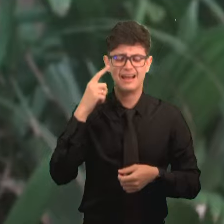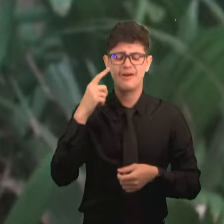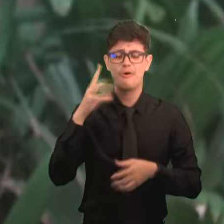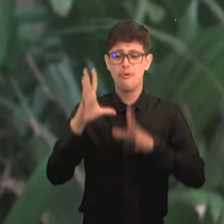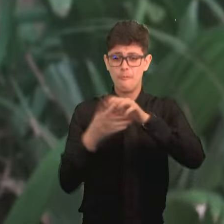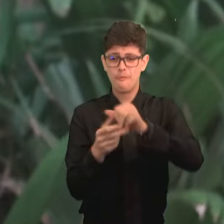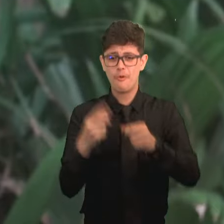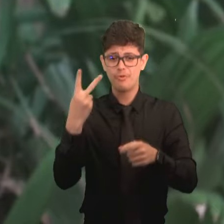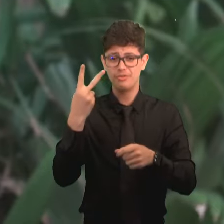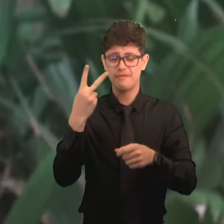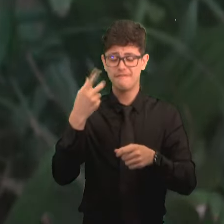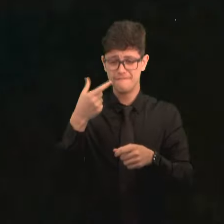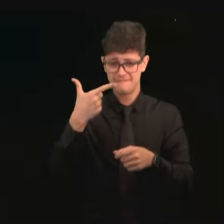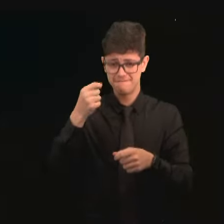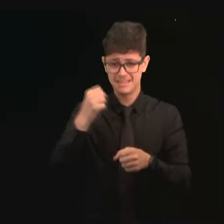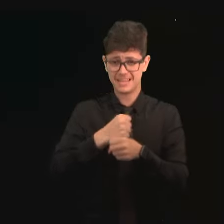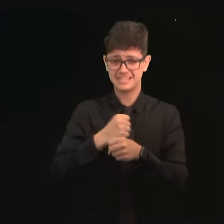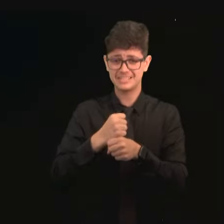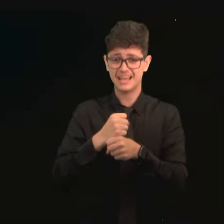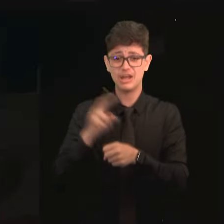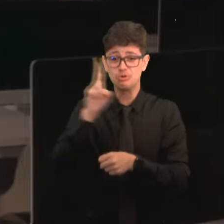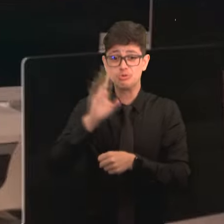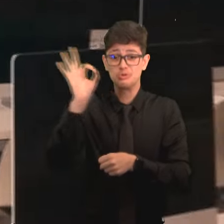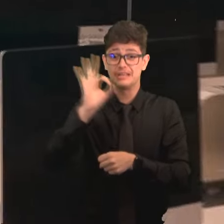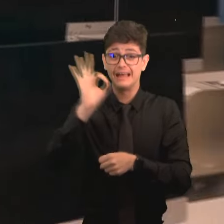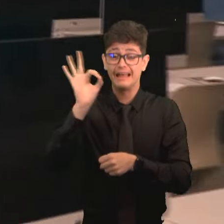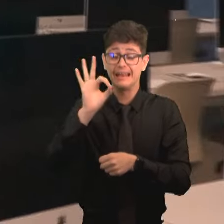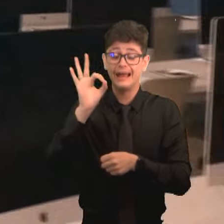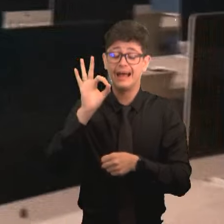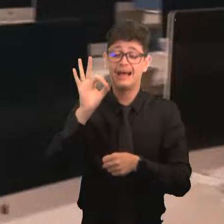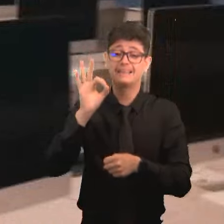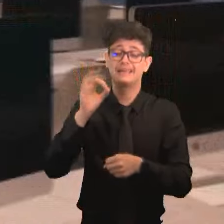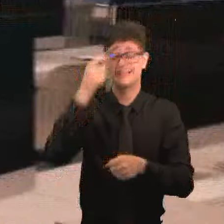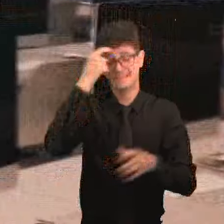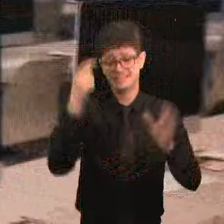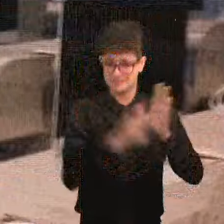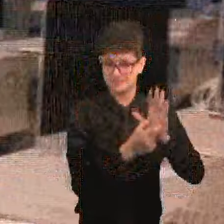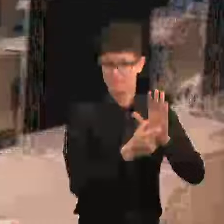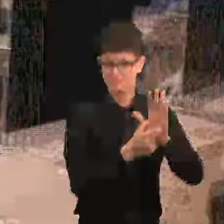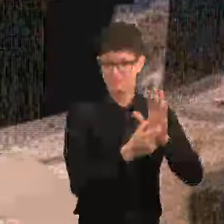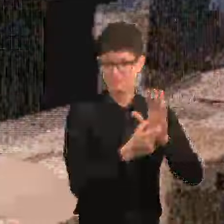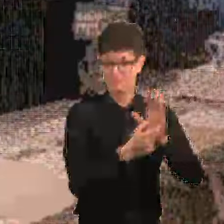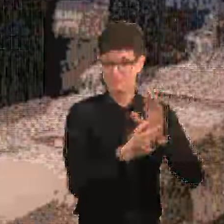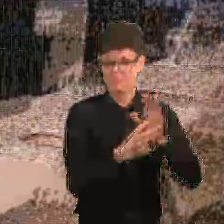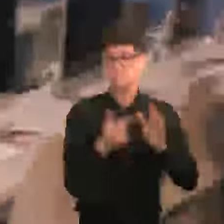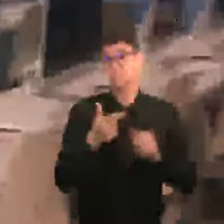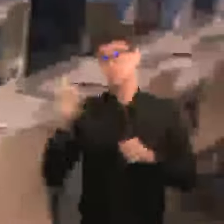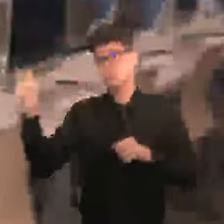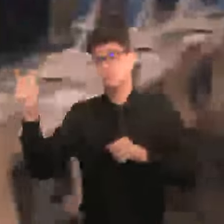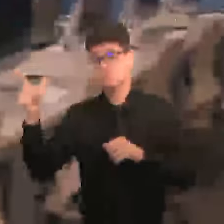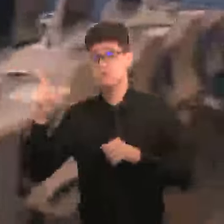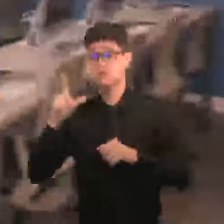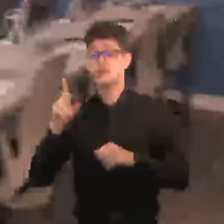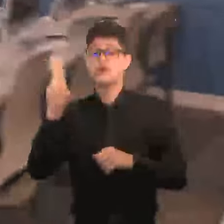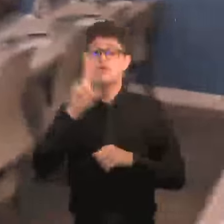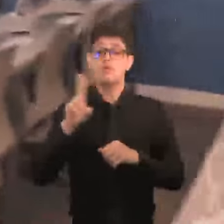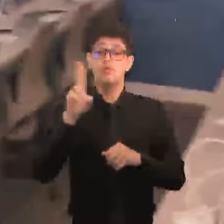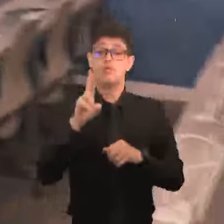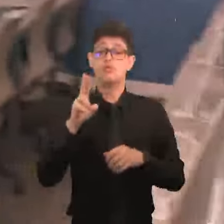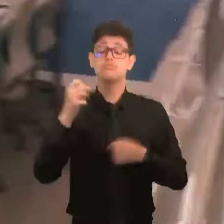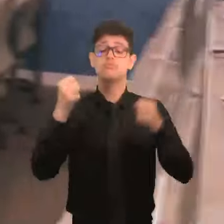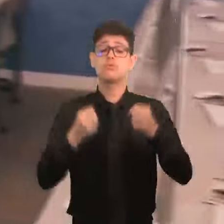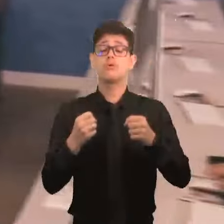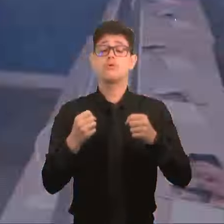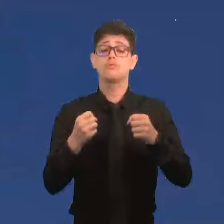20 años no va a ser toda inteligencia artificial. De un lado, se habla de la posibilidad de esas tecnologías